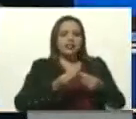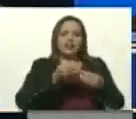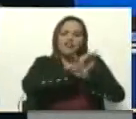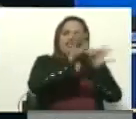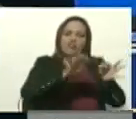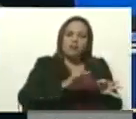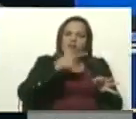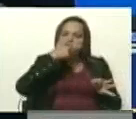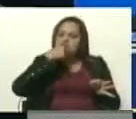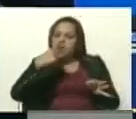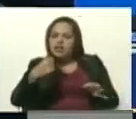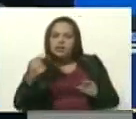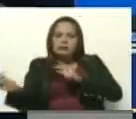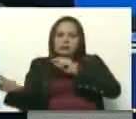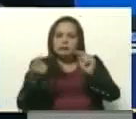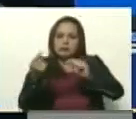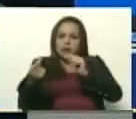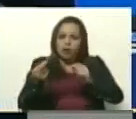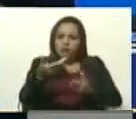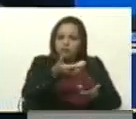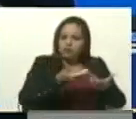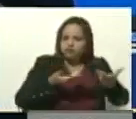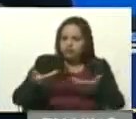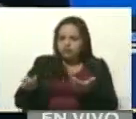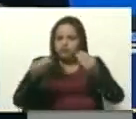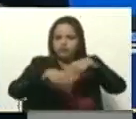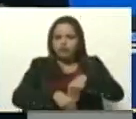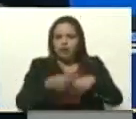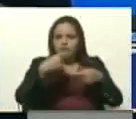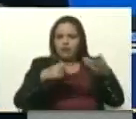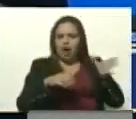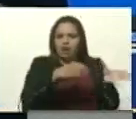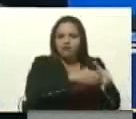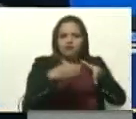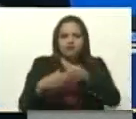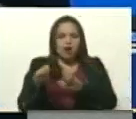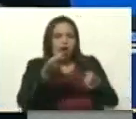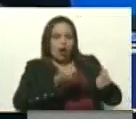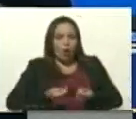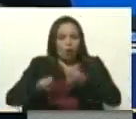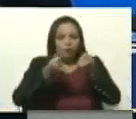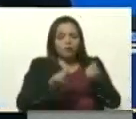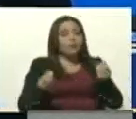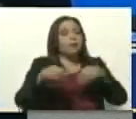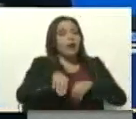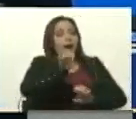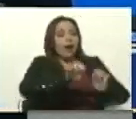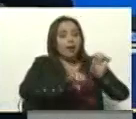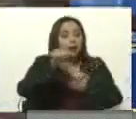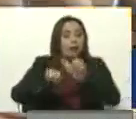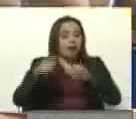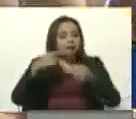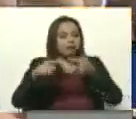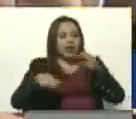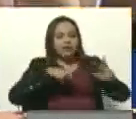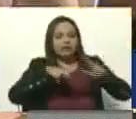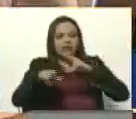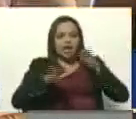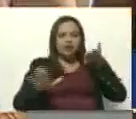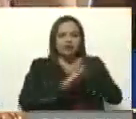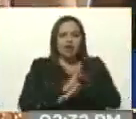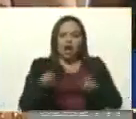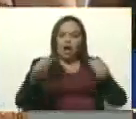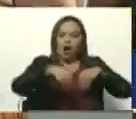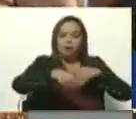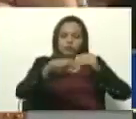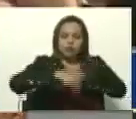que faciliten el diálogo entre los distintos sectores económicos. También evalúan aspectos relacionados con los